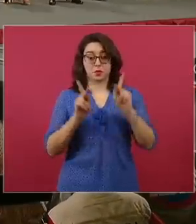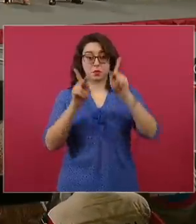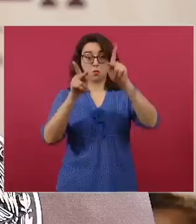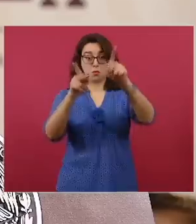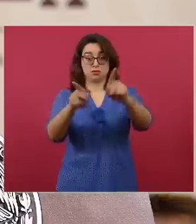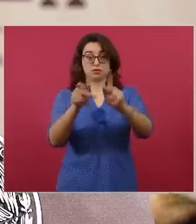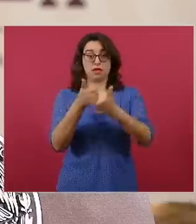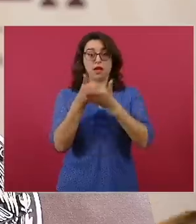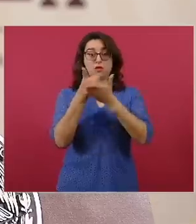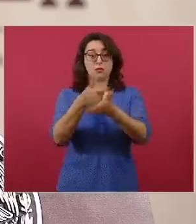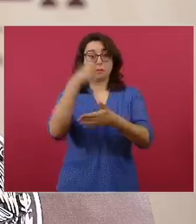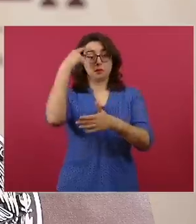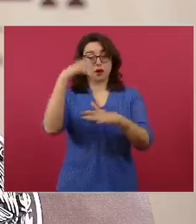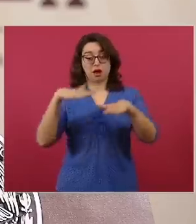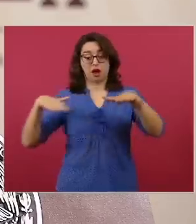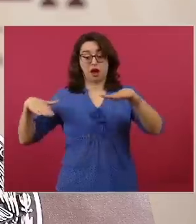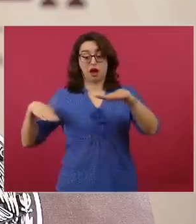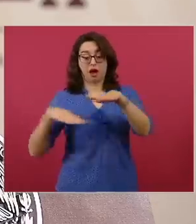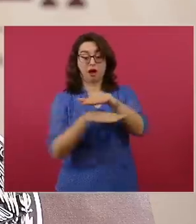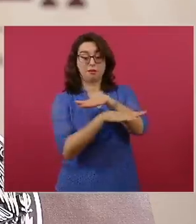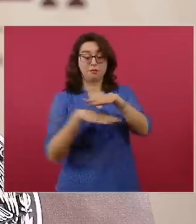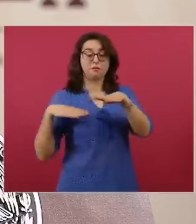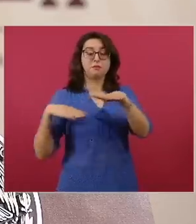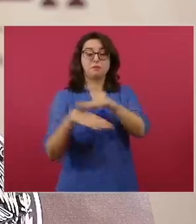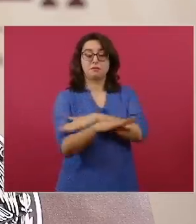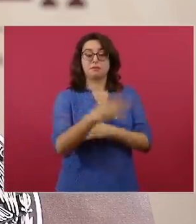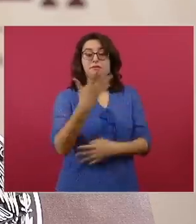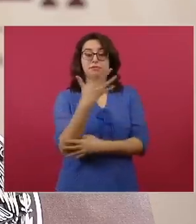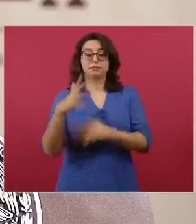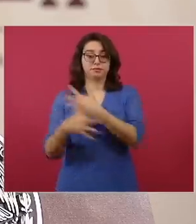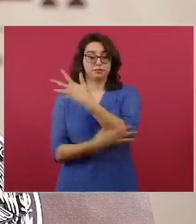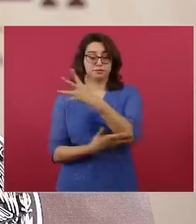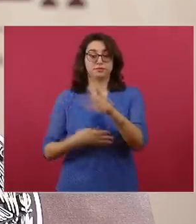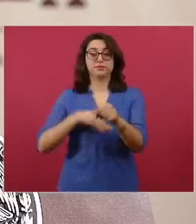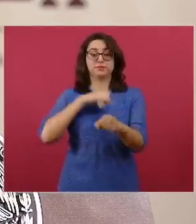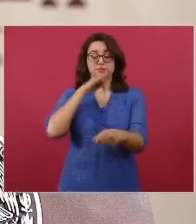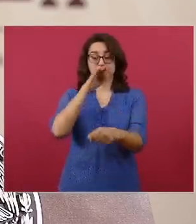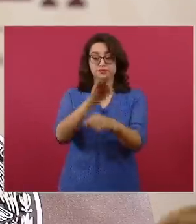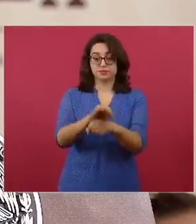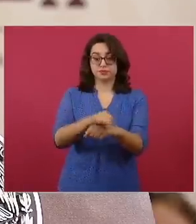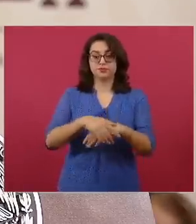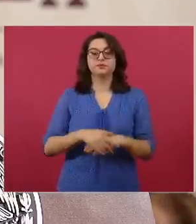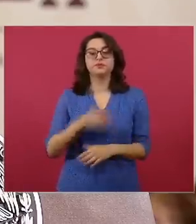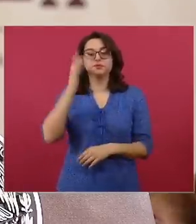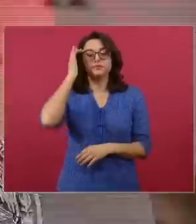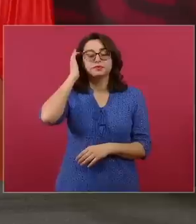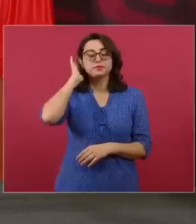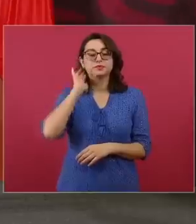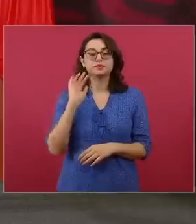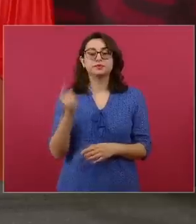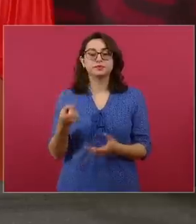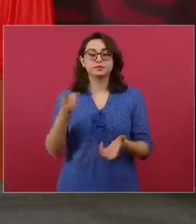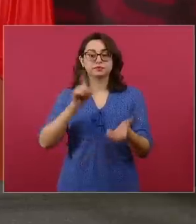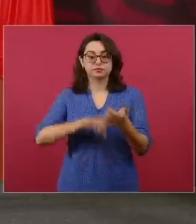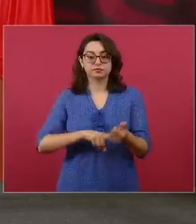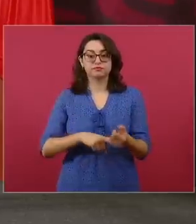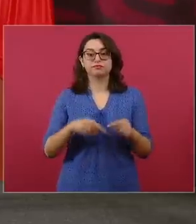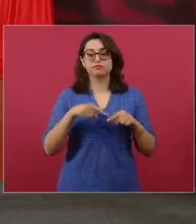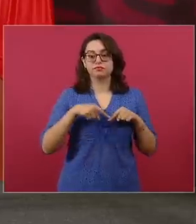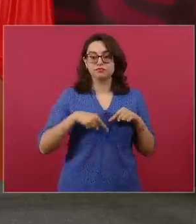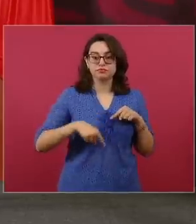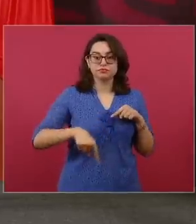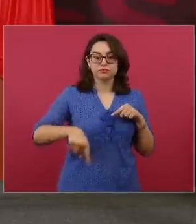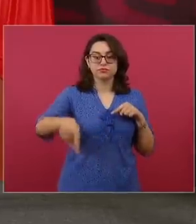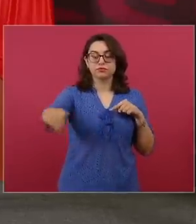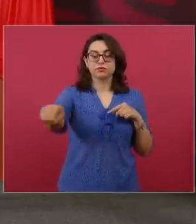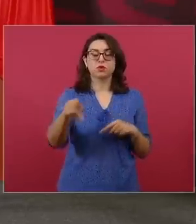5. Este segundo piso, si sumamos todos los tramos, va a tener una longitud más